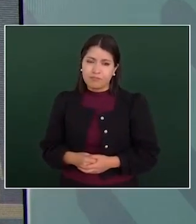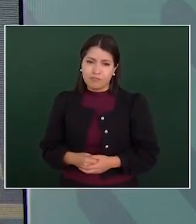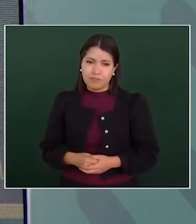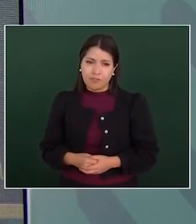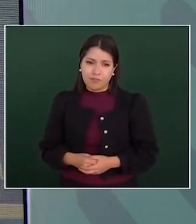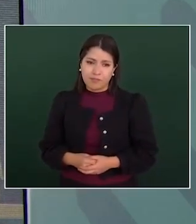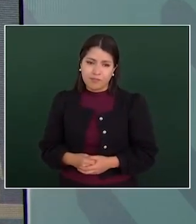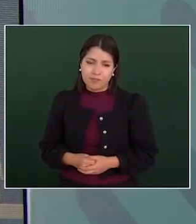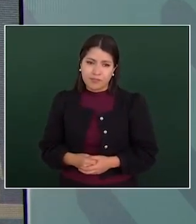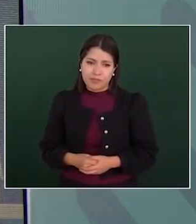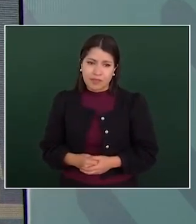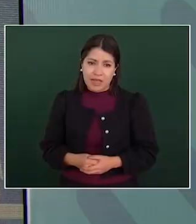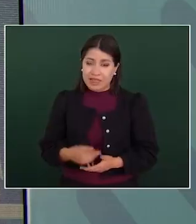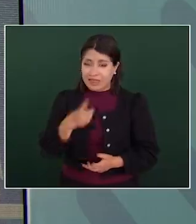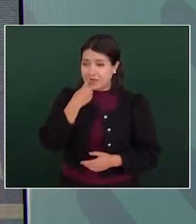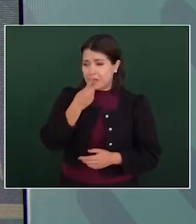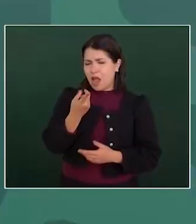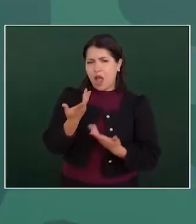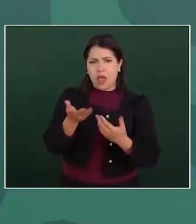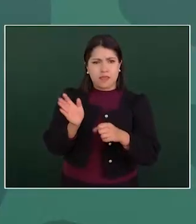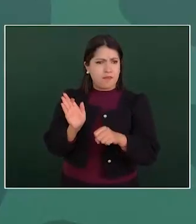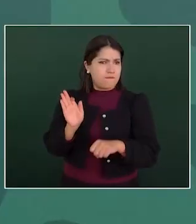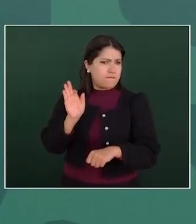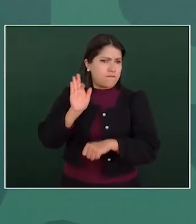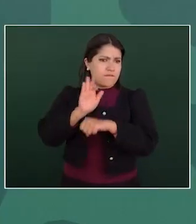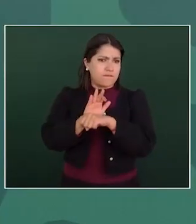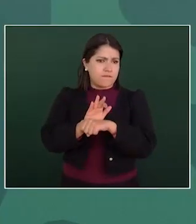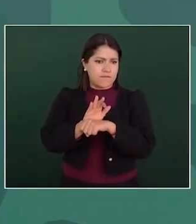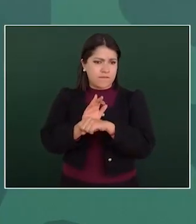que son defensores de la democracia,